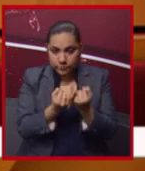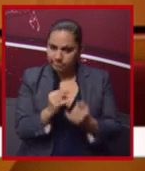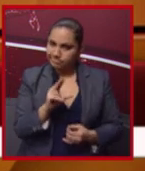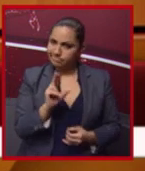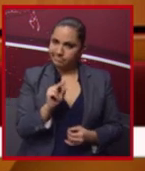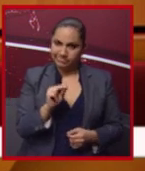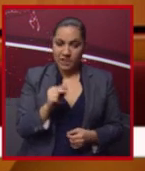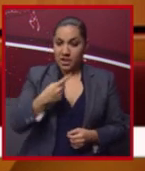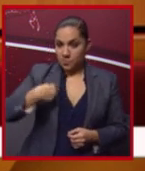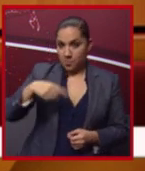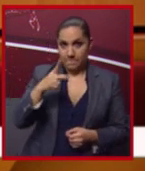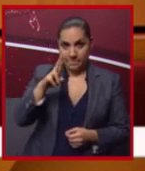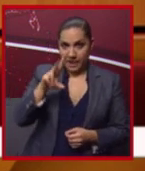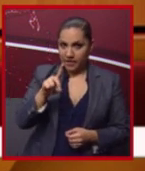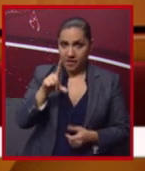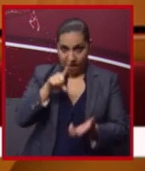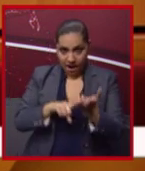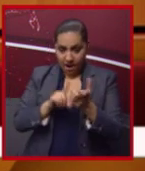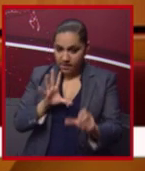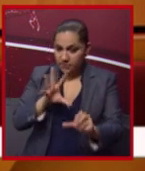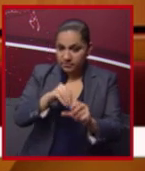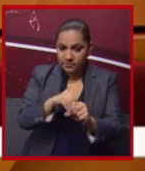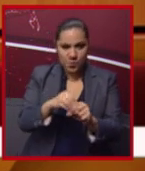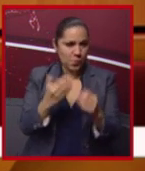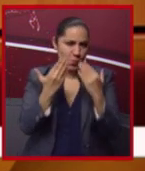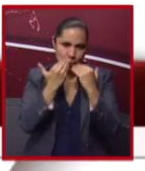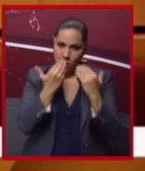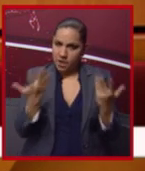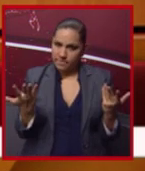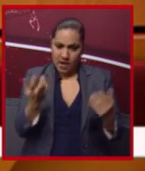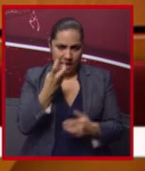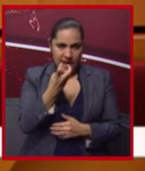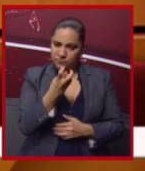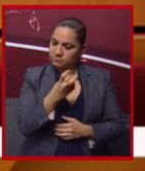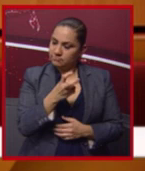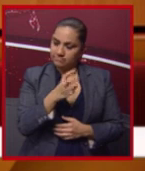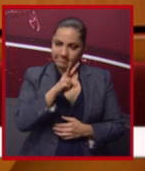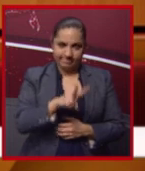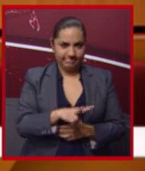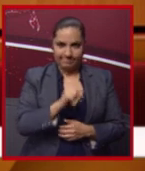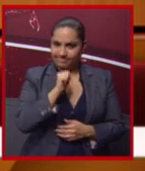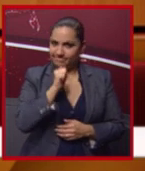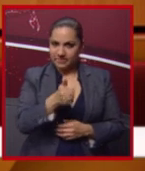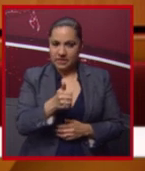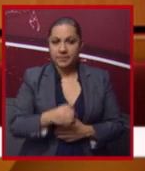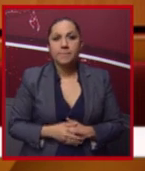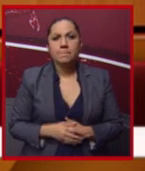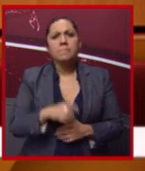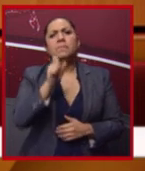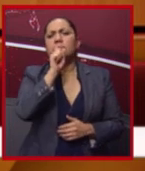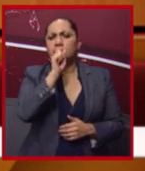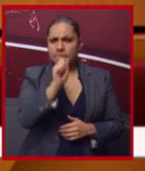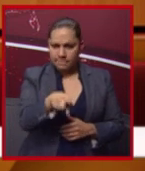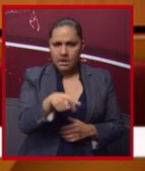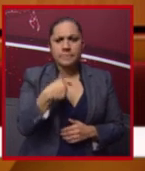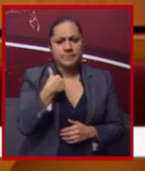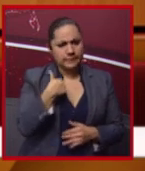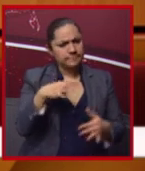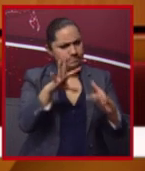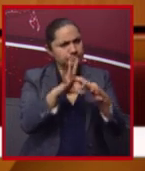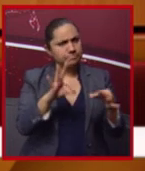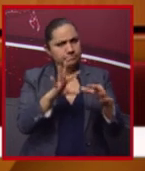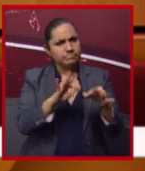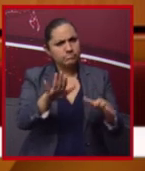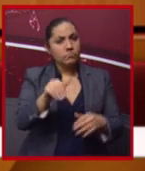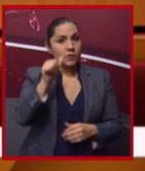estuvo en esa sesión. No es cierto. También reconozco que el día de ayer tuvimos